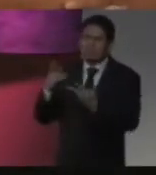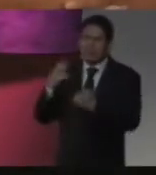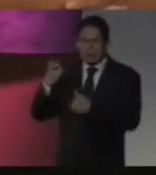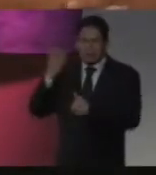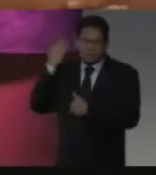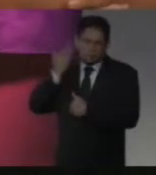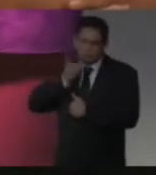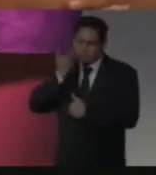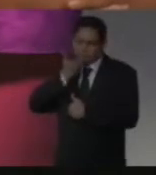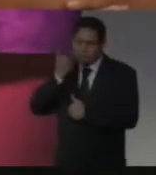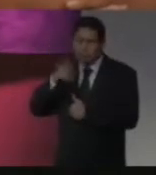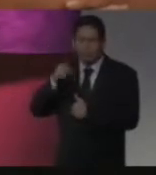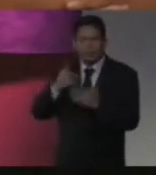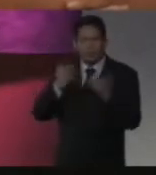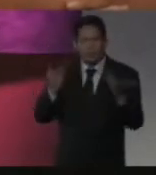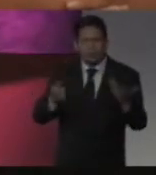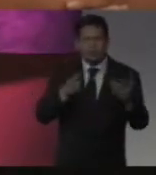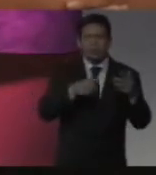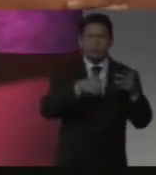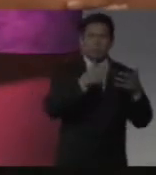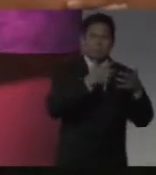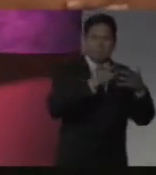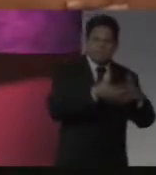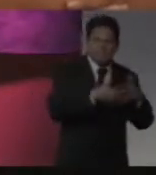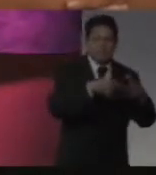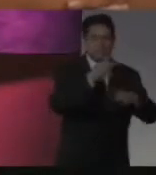la financiarización y todas